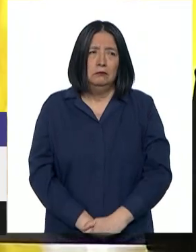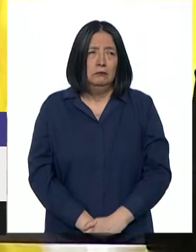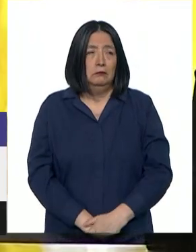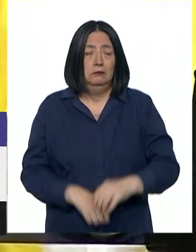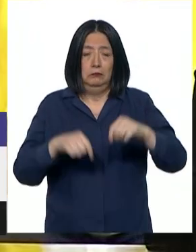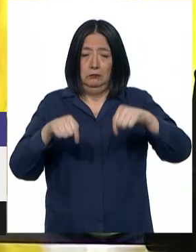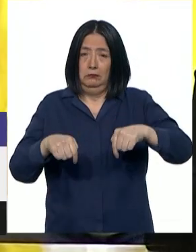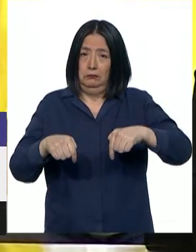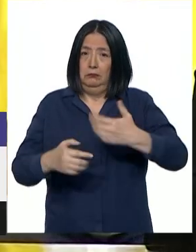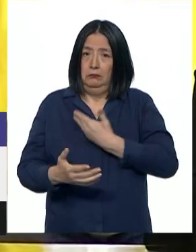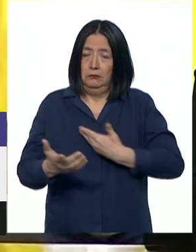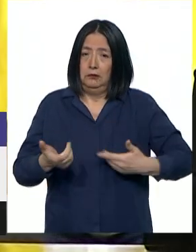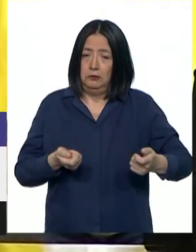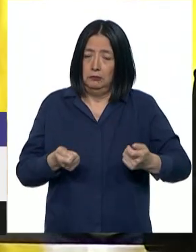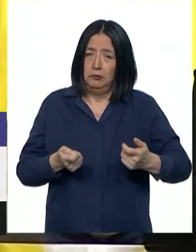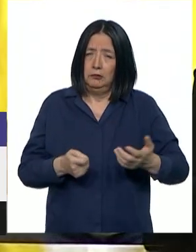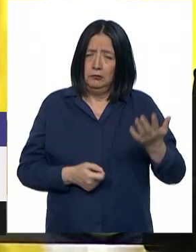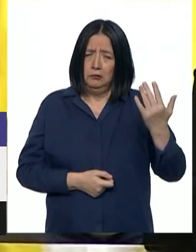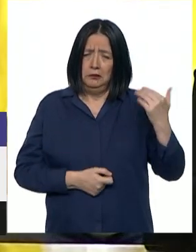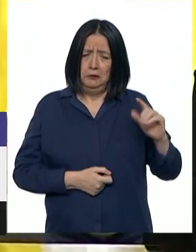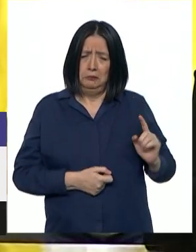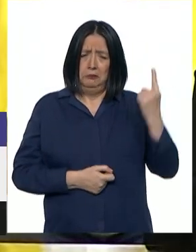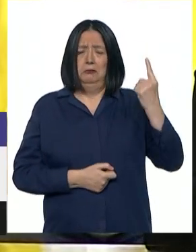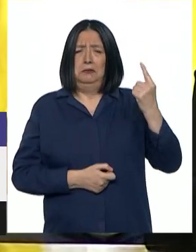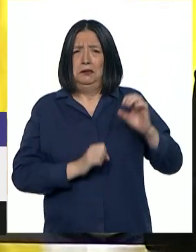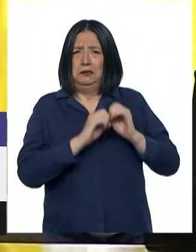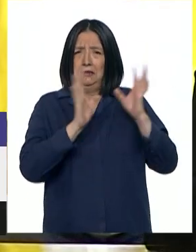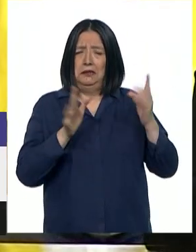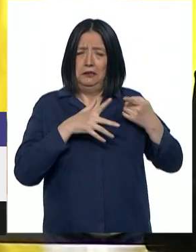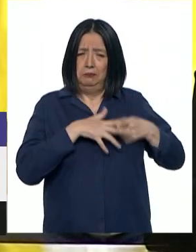que este gobierno, desde el primer minuto,